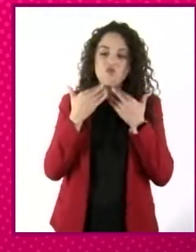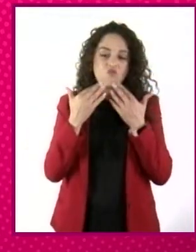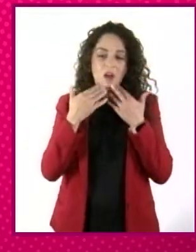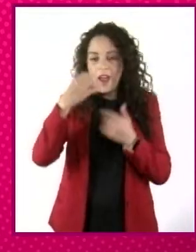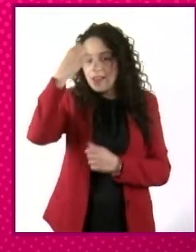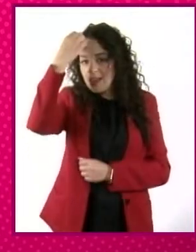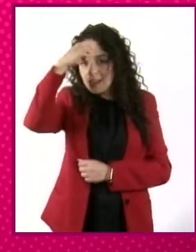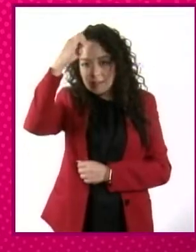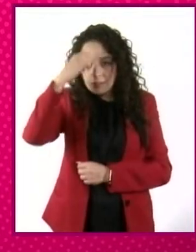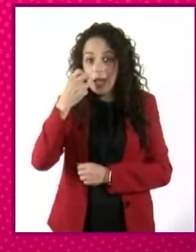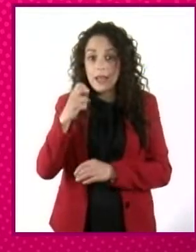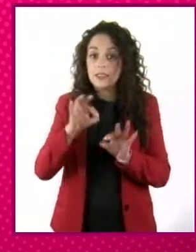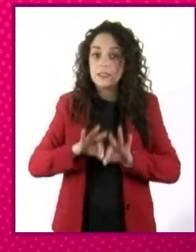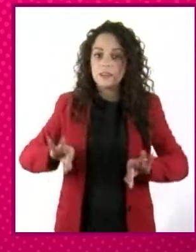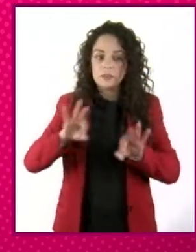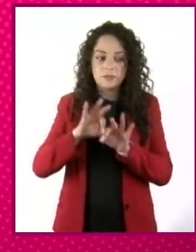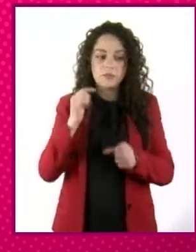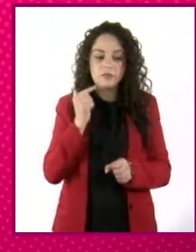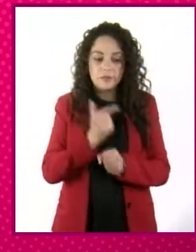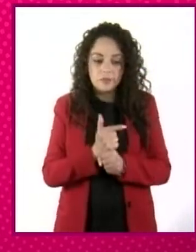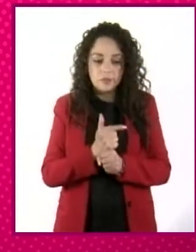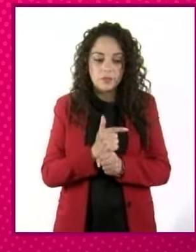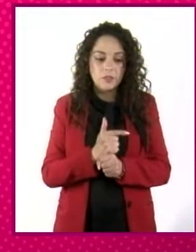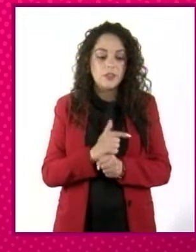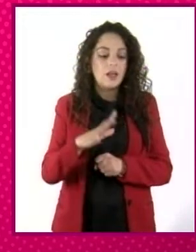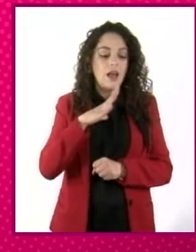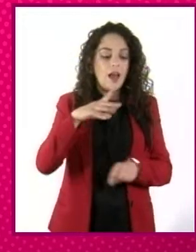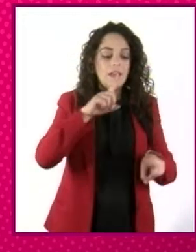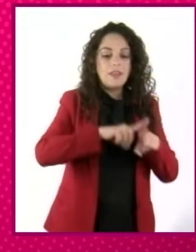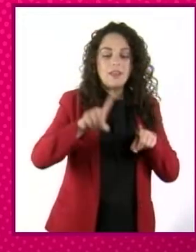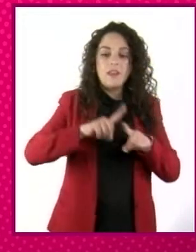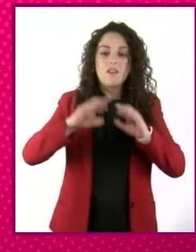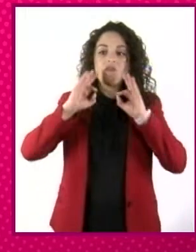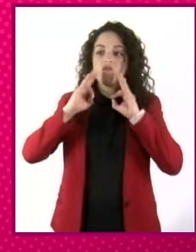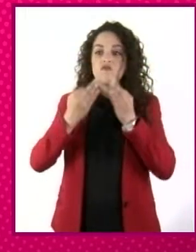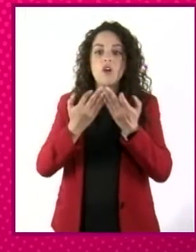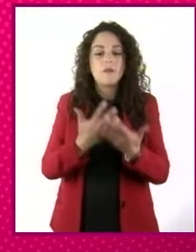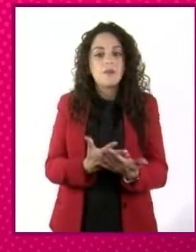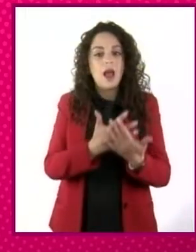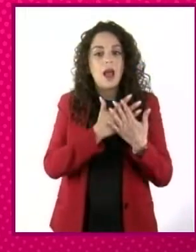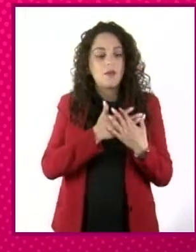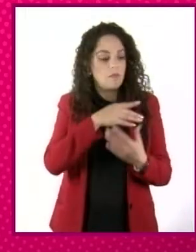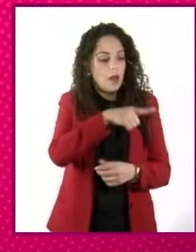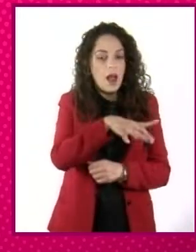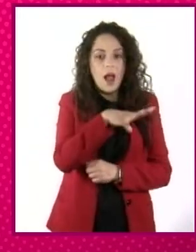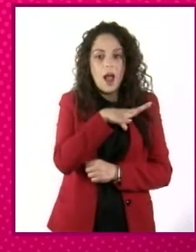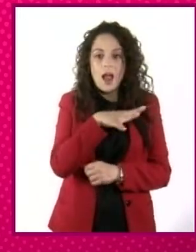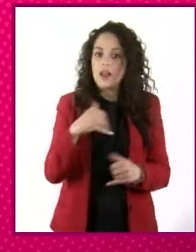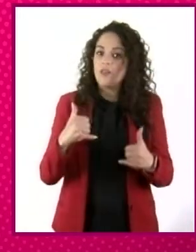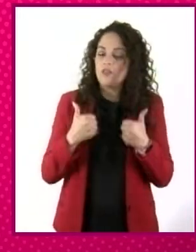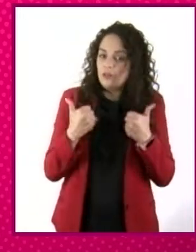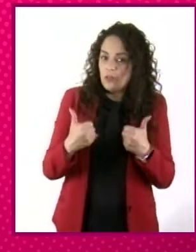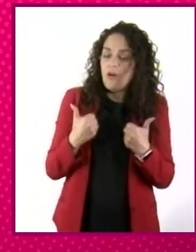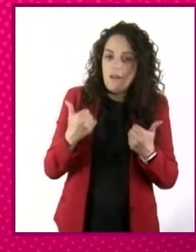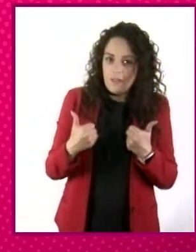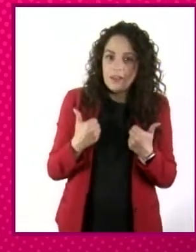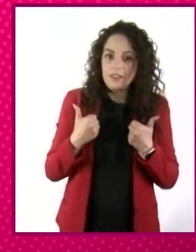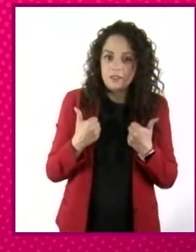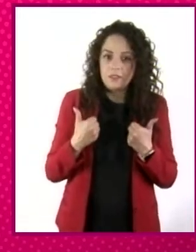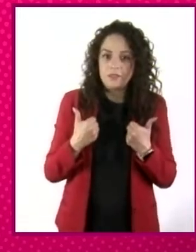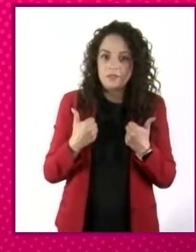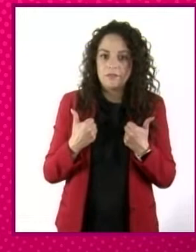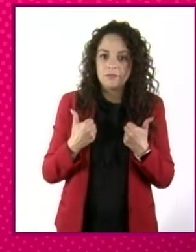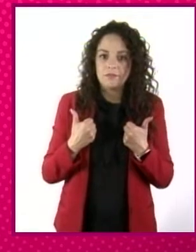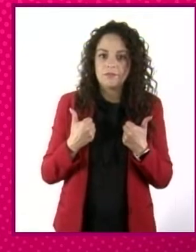ver qué modelos de amor están recibiendo las y los adolescentes, qué es lo que se